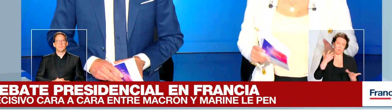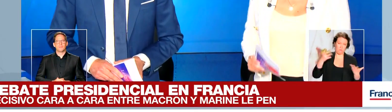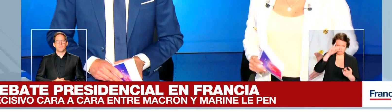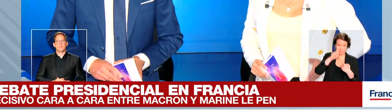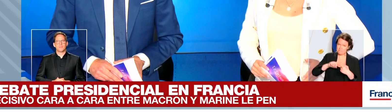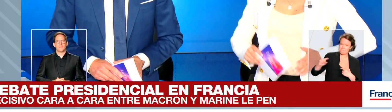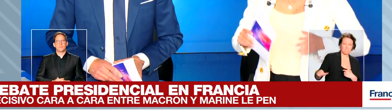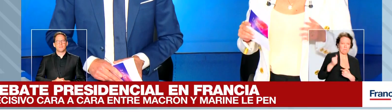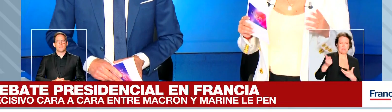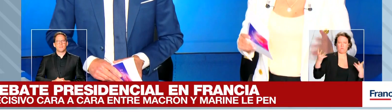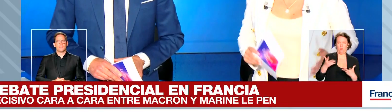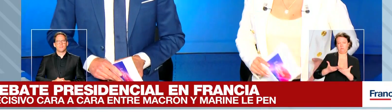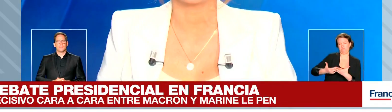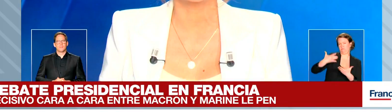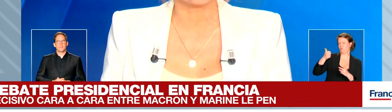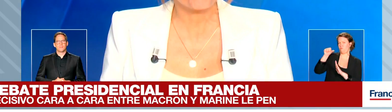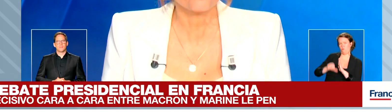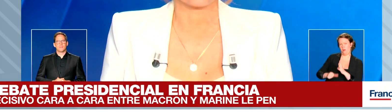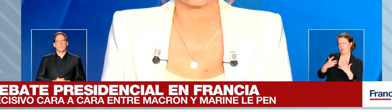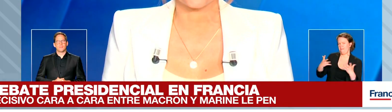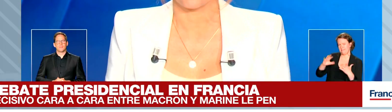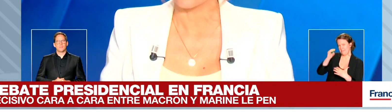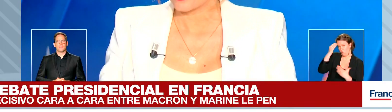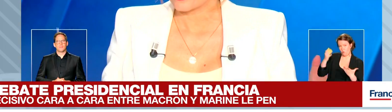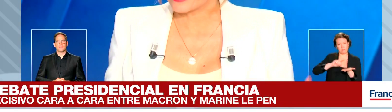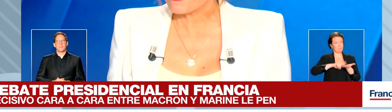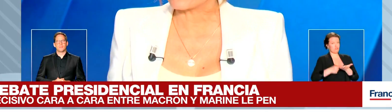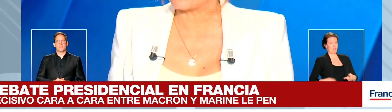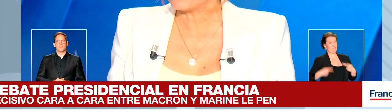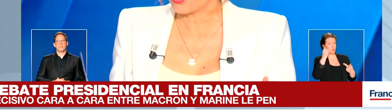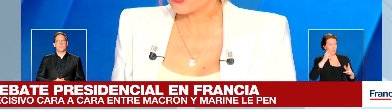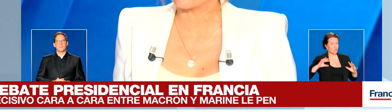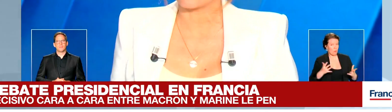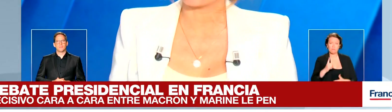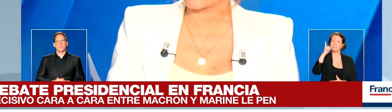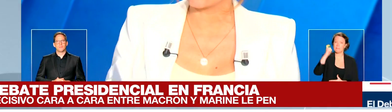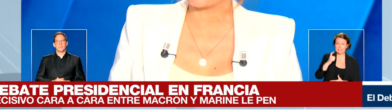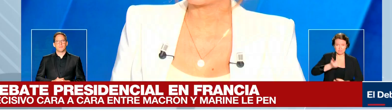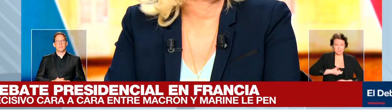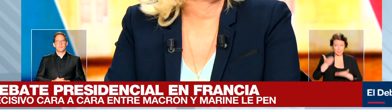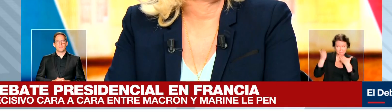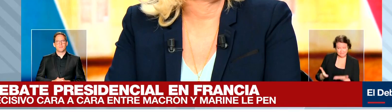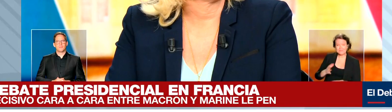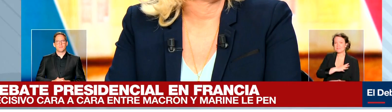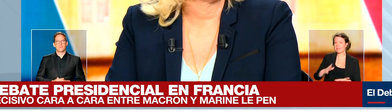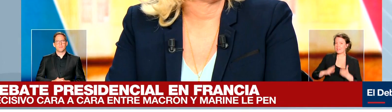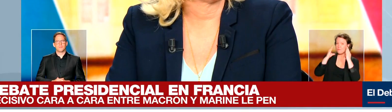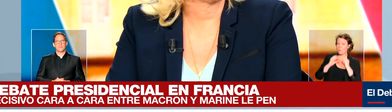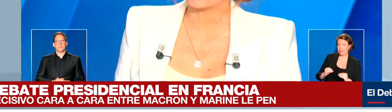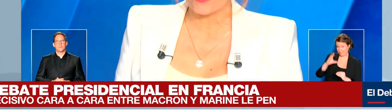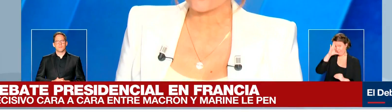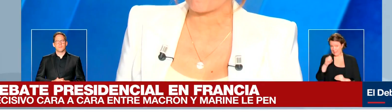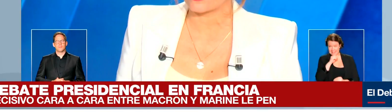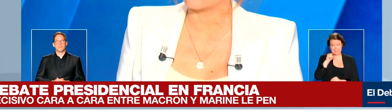la preocupación número uno de los franceses desde hace meses, el poder adquisitivo. Bueno, empezamos. Marine Le